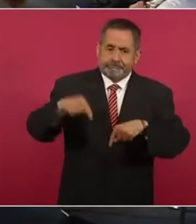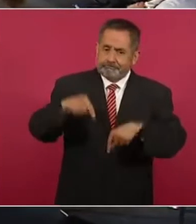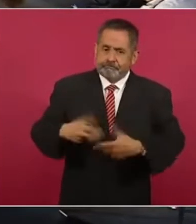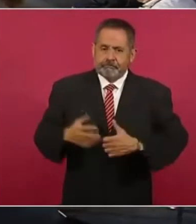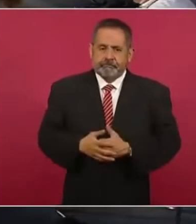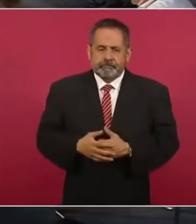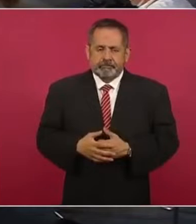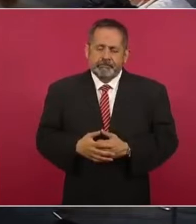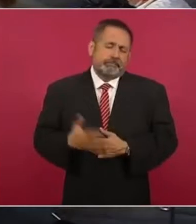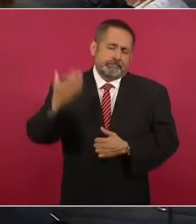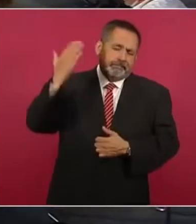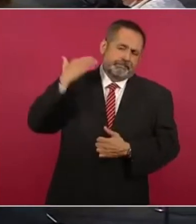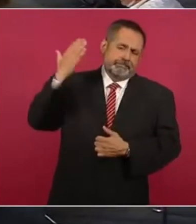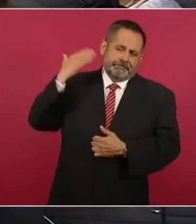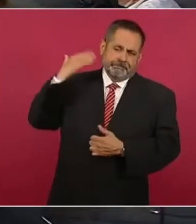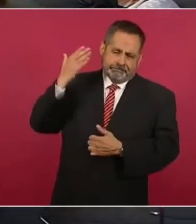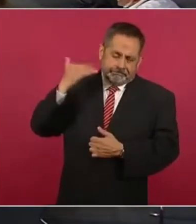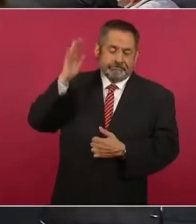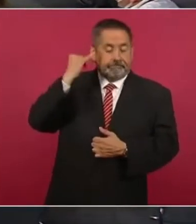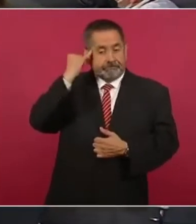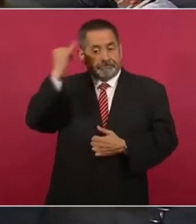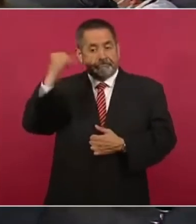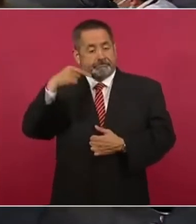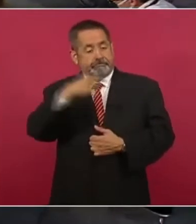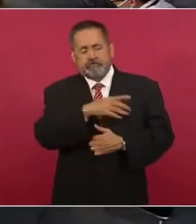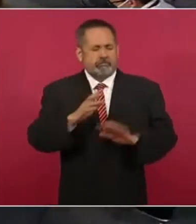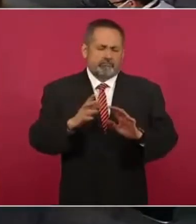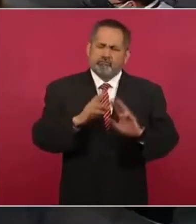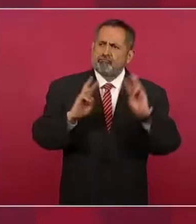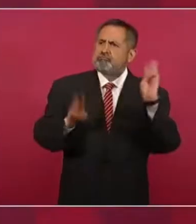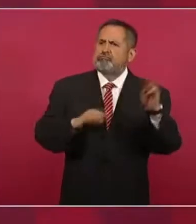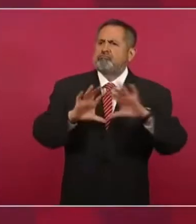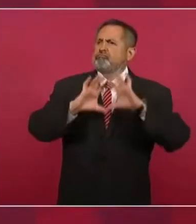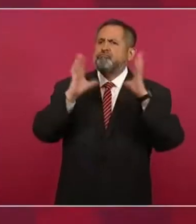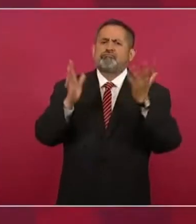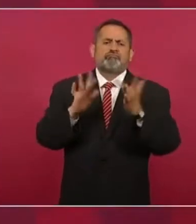tecnócratas decían que en un mundo globalizado